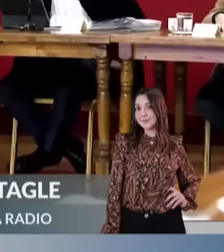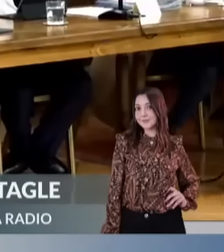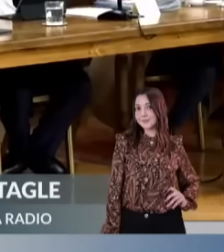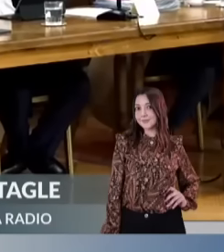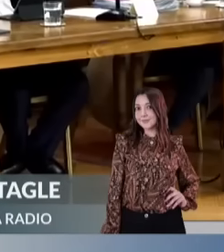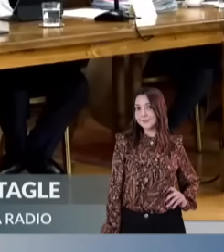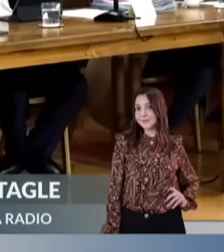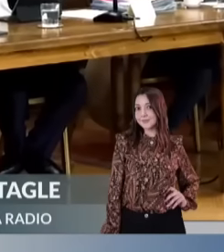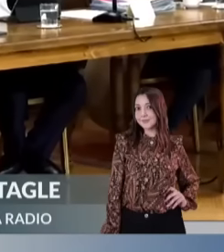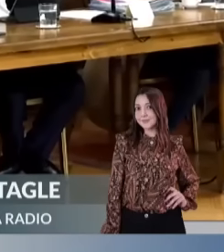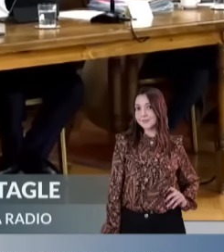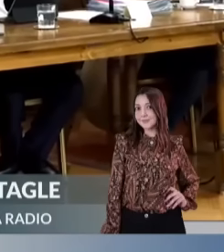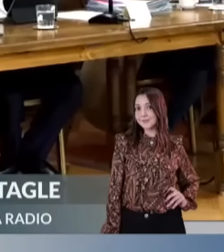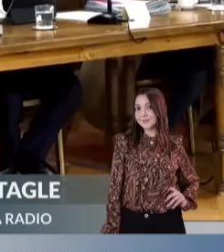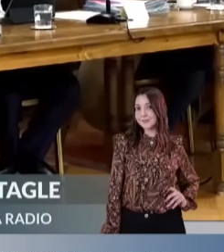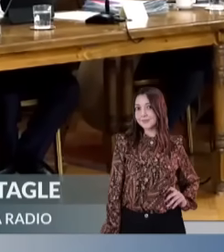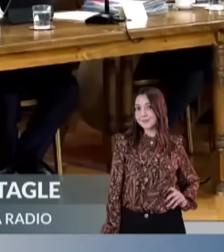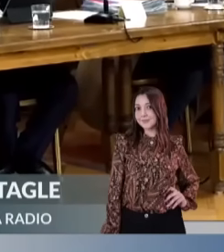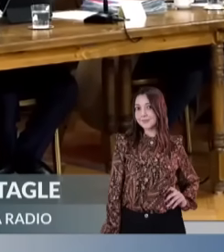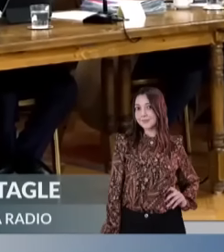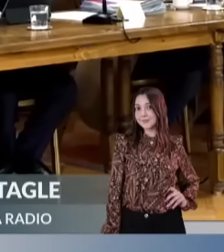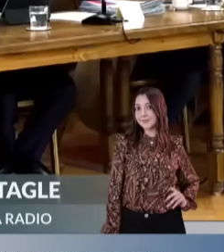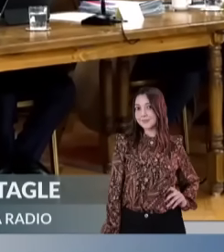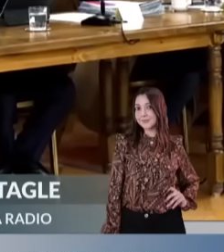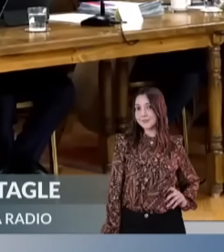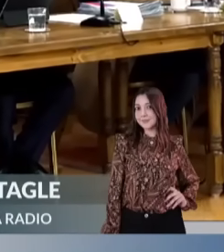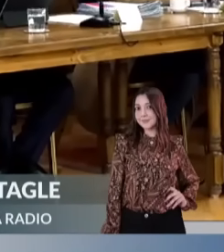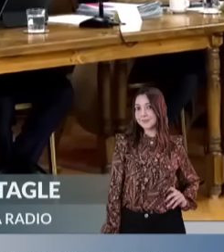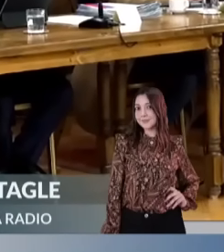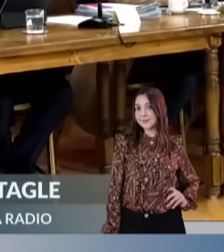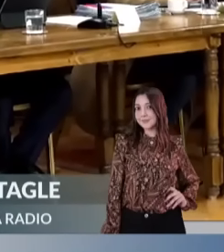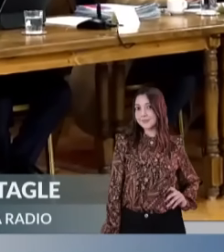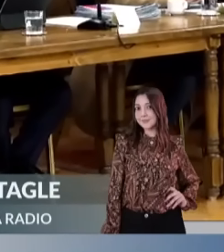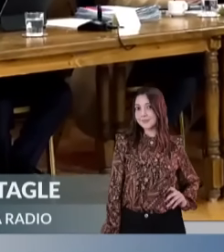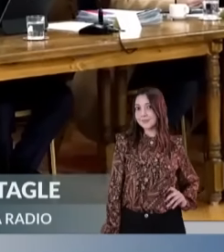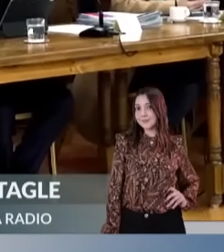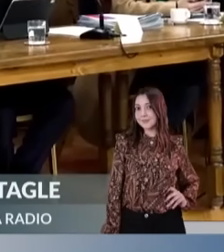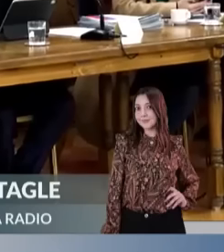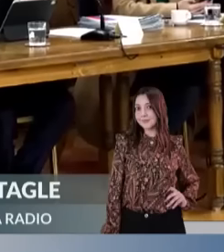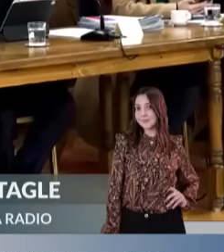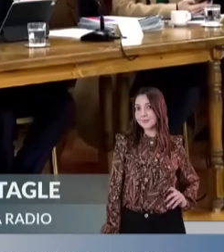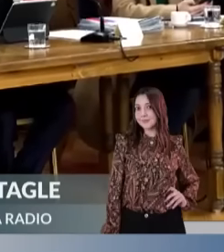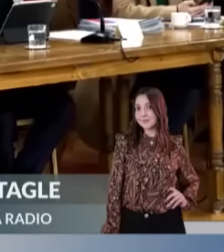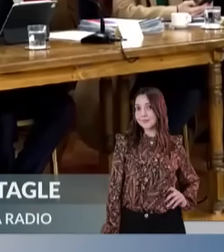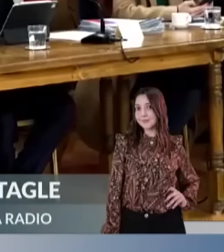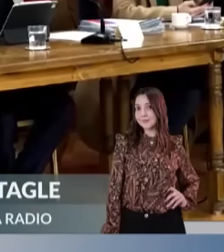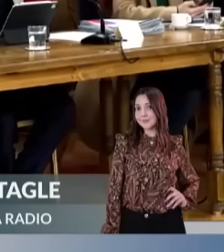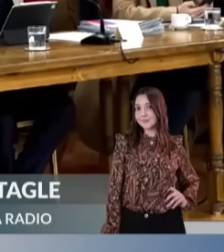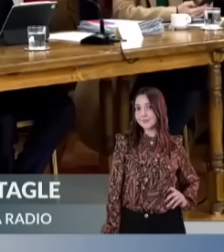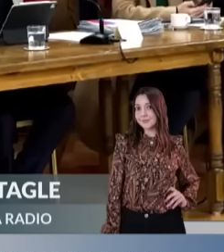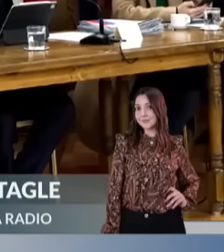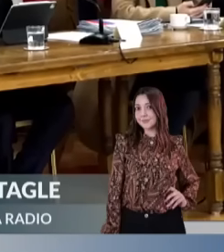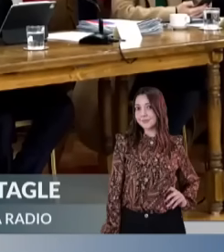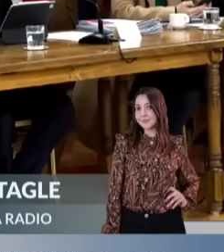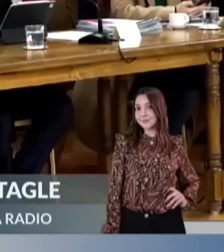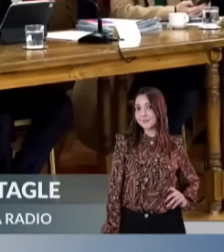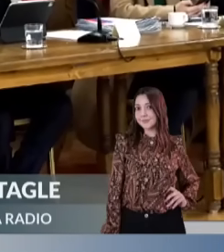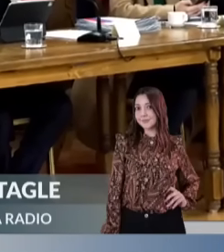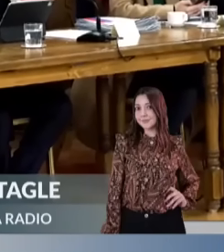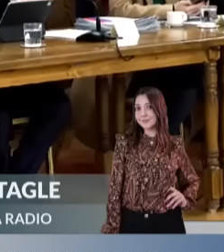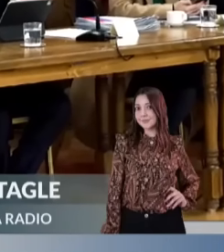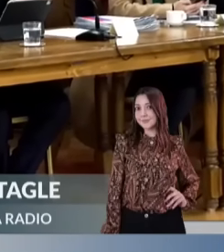es, gente a dedo, que son los amigos. No es necesario el curso. Tampoco se necesita un curso para que haya una fundación que no tiene el